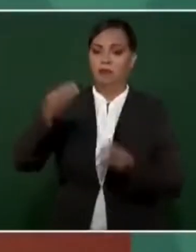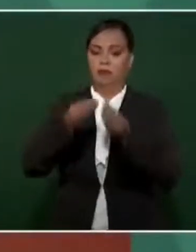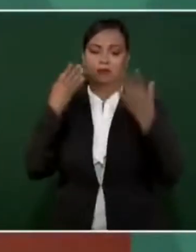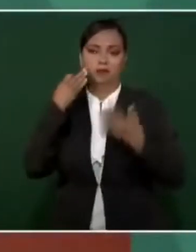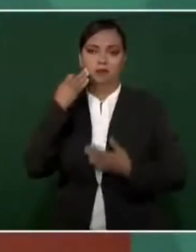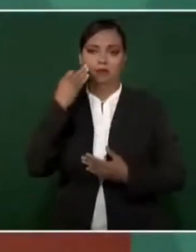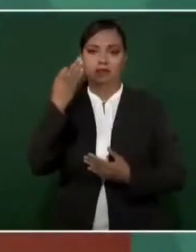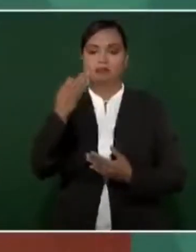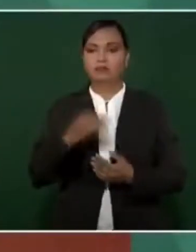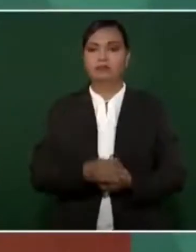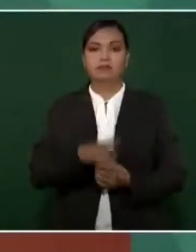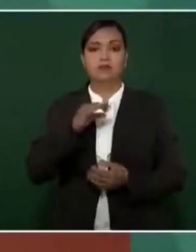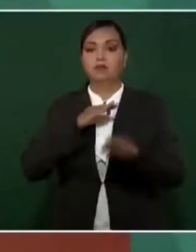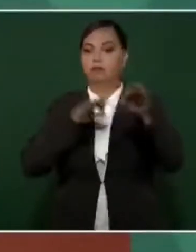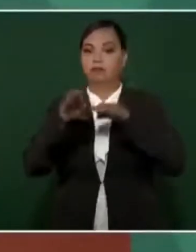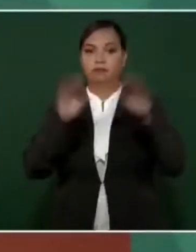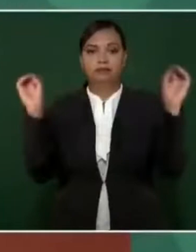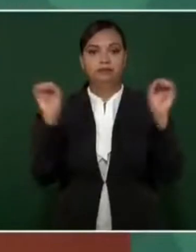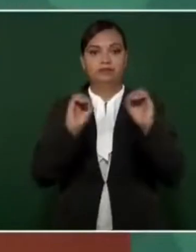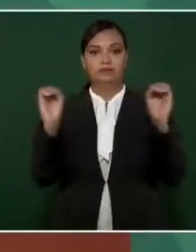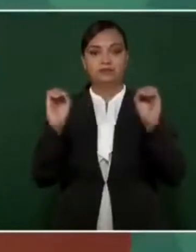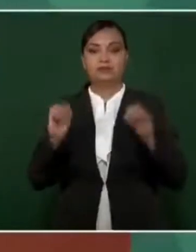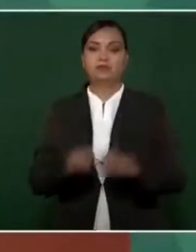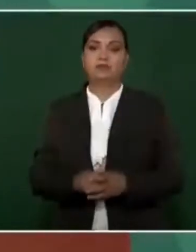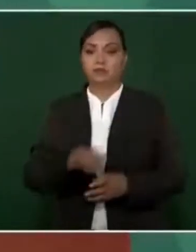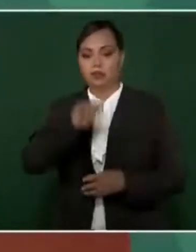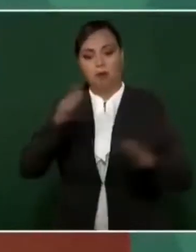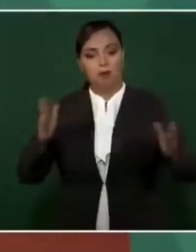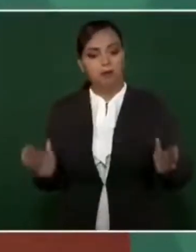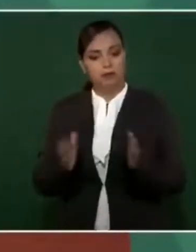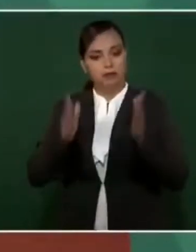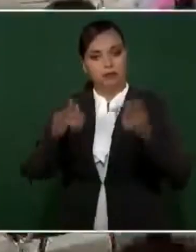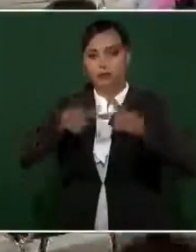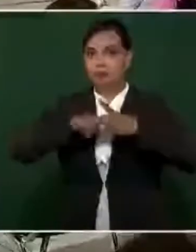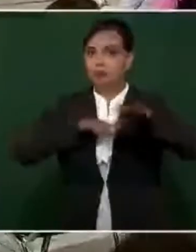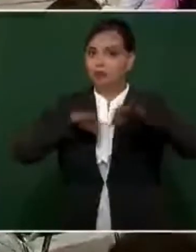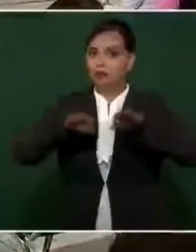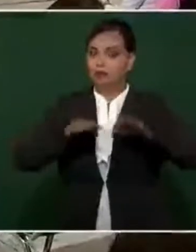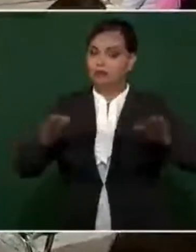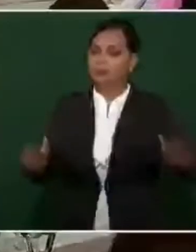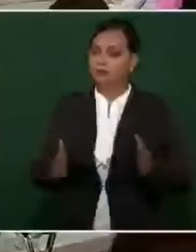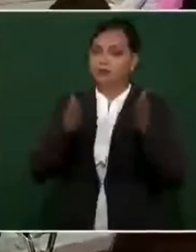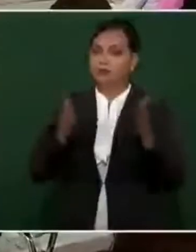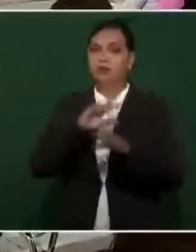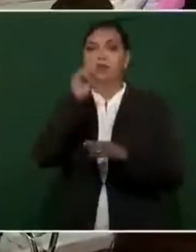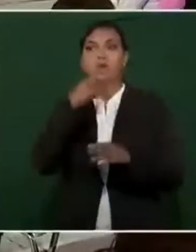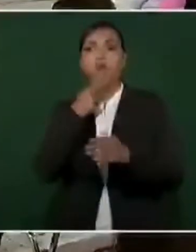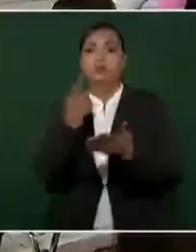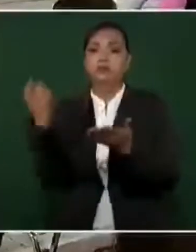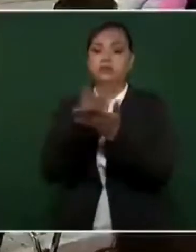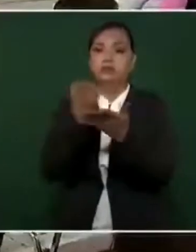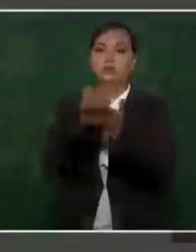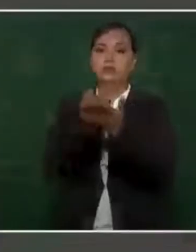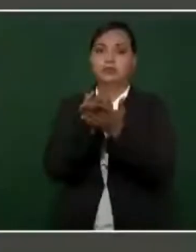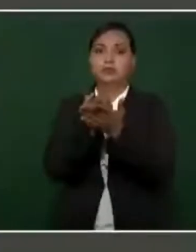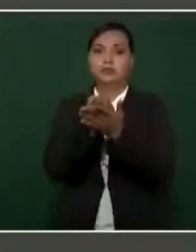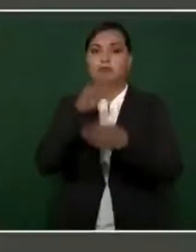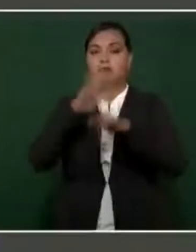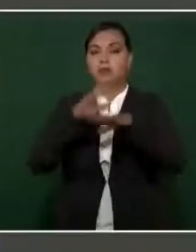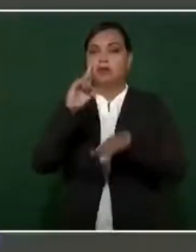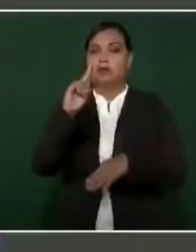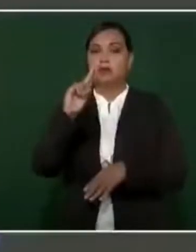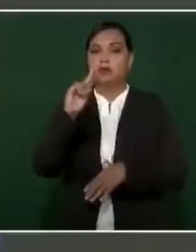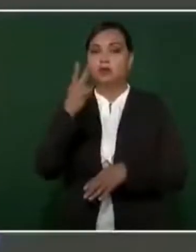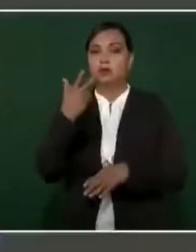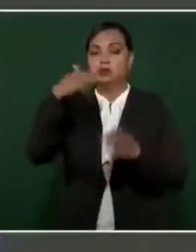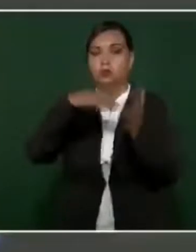sin operar y le echamos a andar y hemos invertido alrededor de 8,000